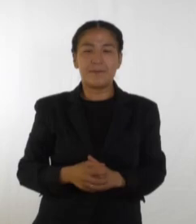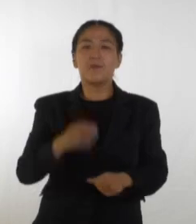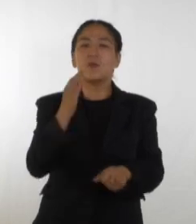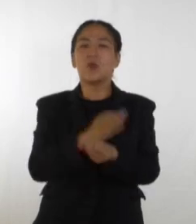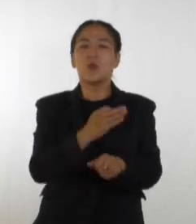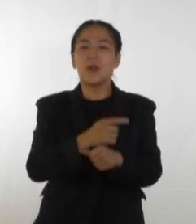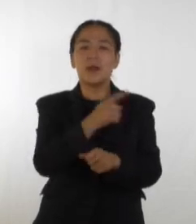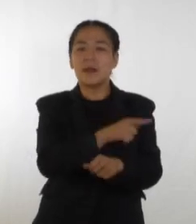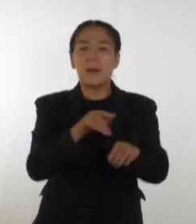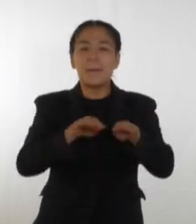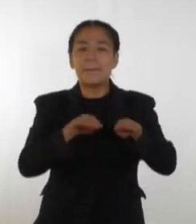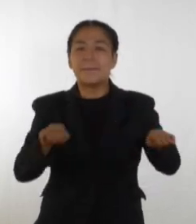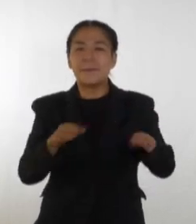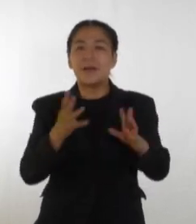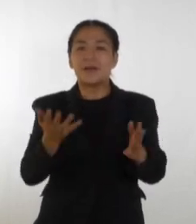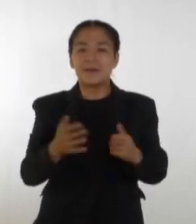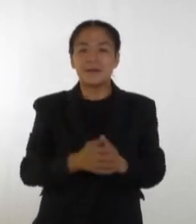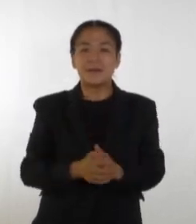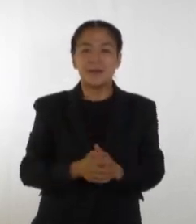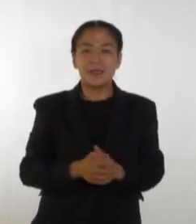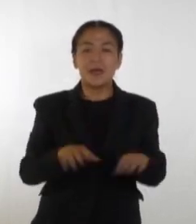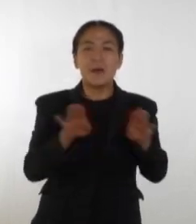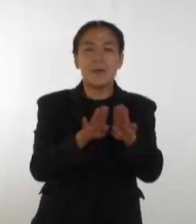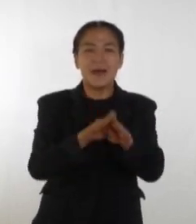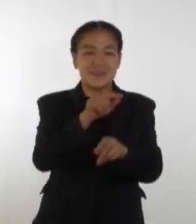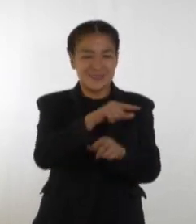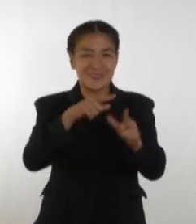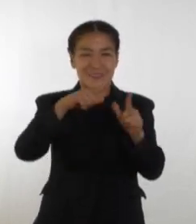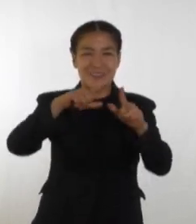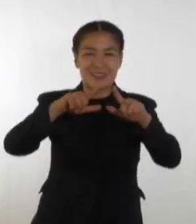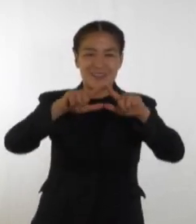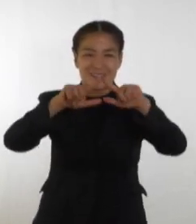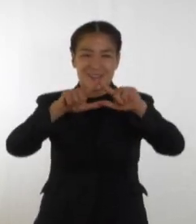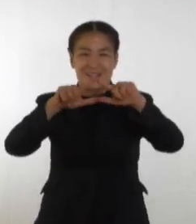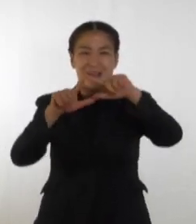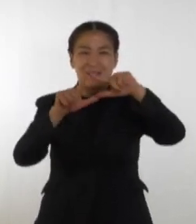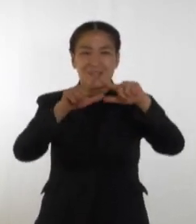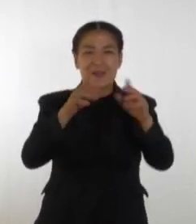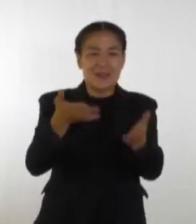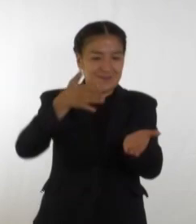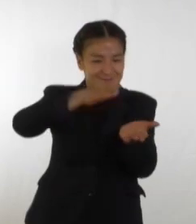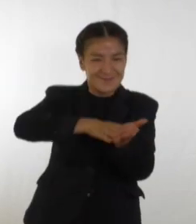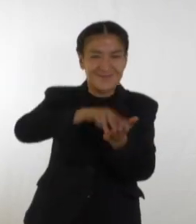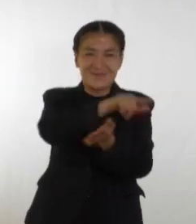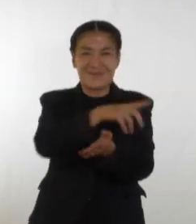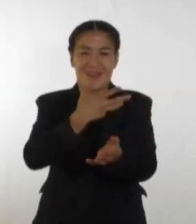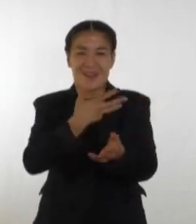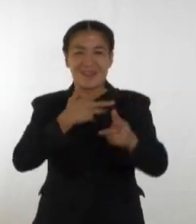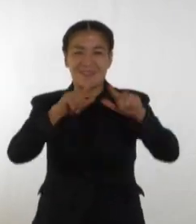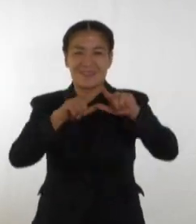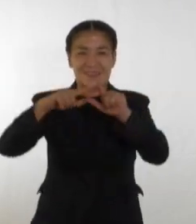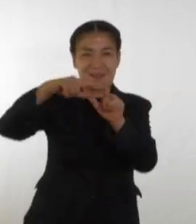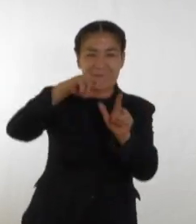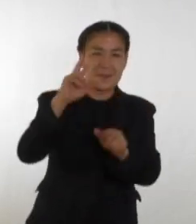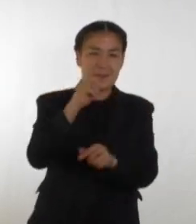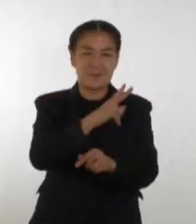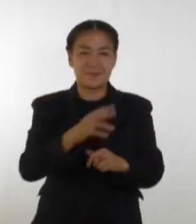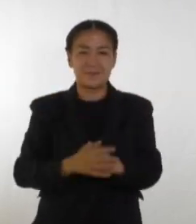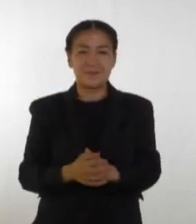nos vamos a basar en los pequeños triángulos que se hacen con los dobleces.